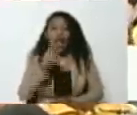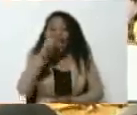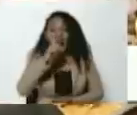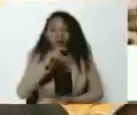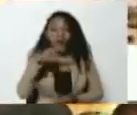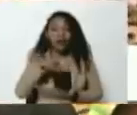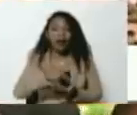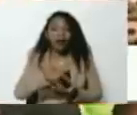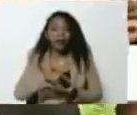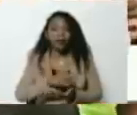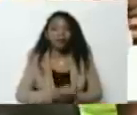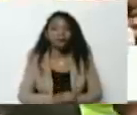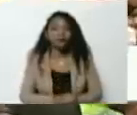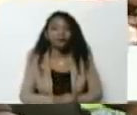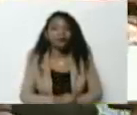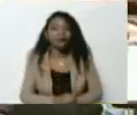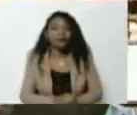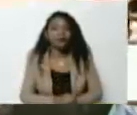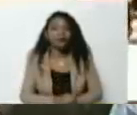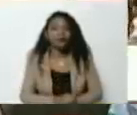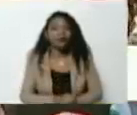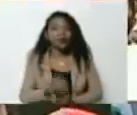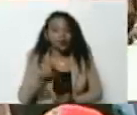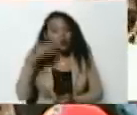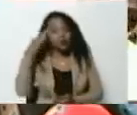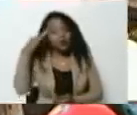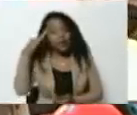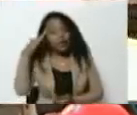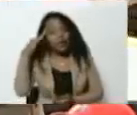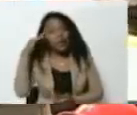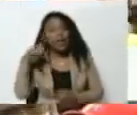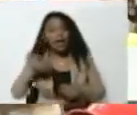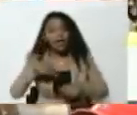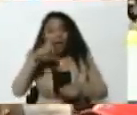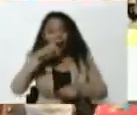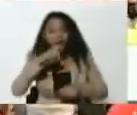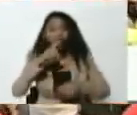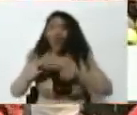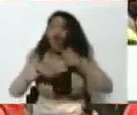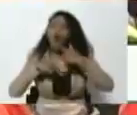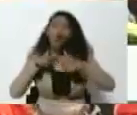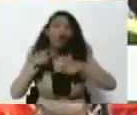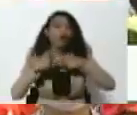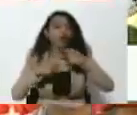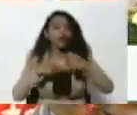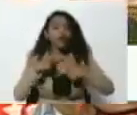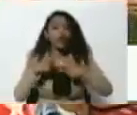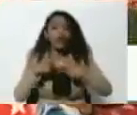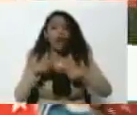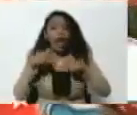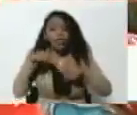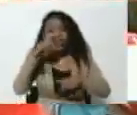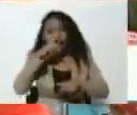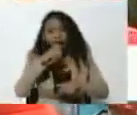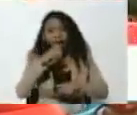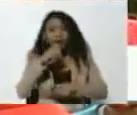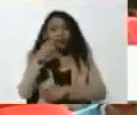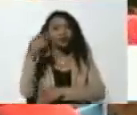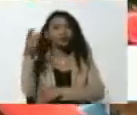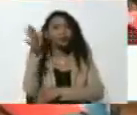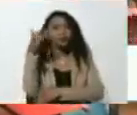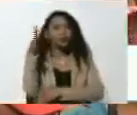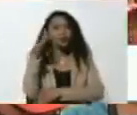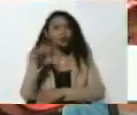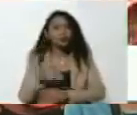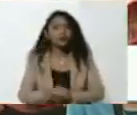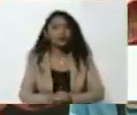Carabobo, y sé que va a ser un año colorido, va a ser un año de bandera tricolor, va a